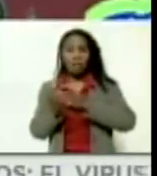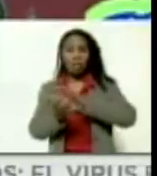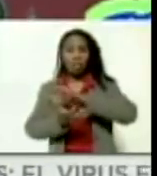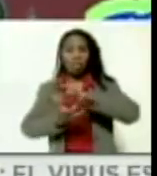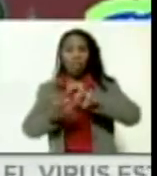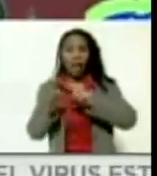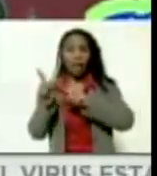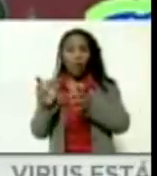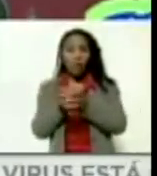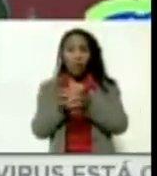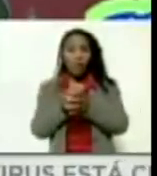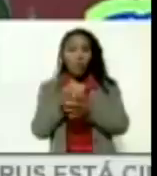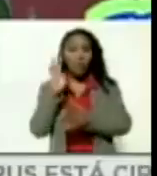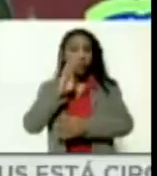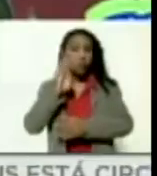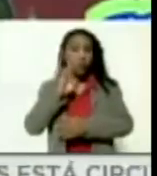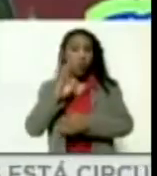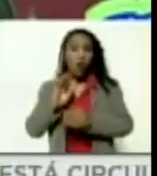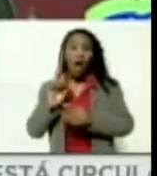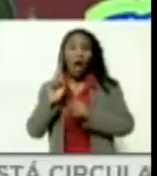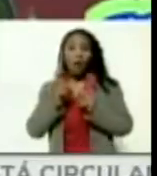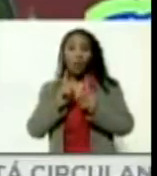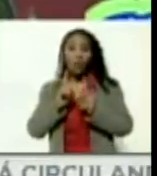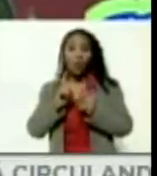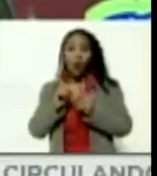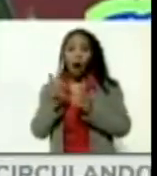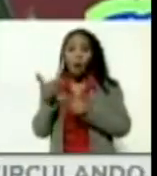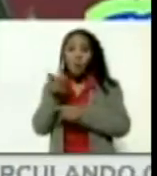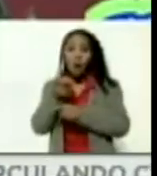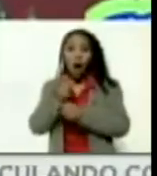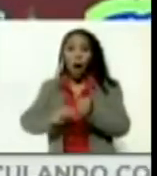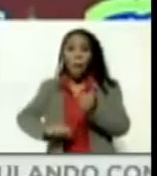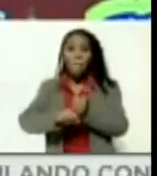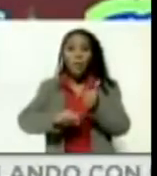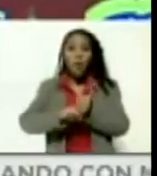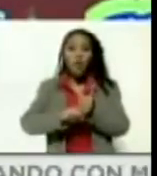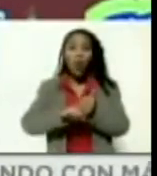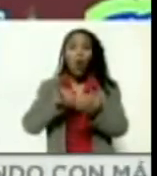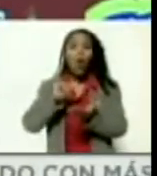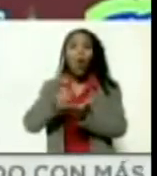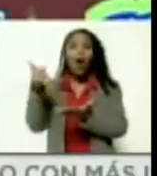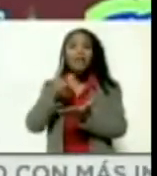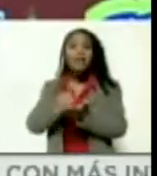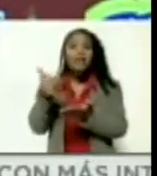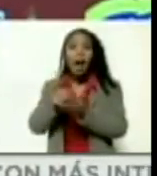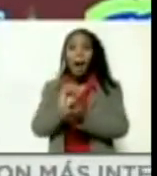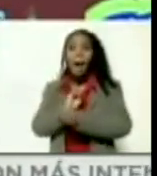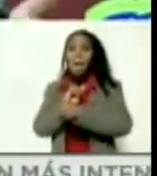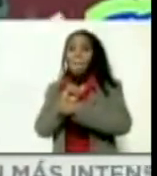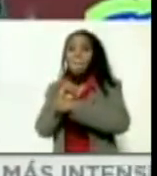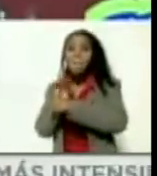estos grupos irregulares se han apoyado en la plataforma de WhatsApp para enviar